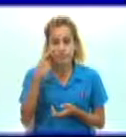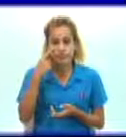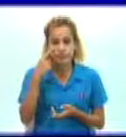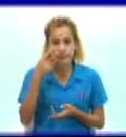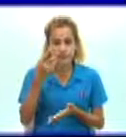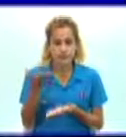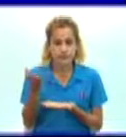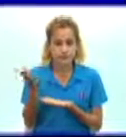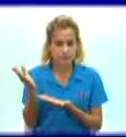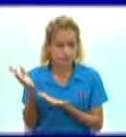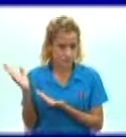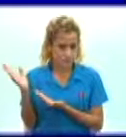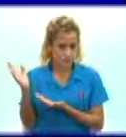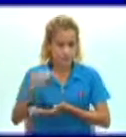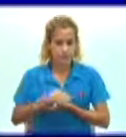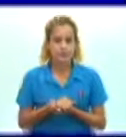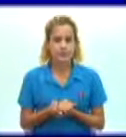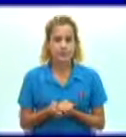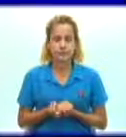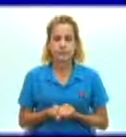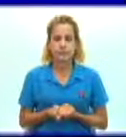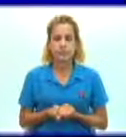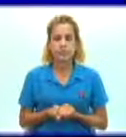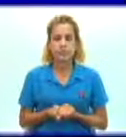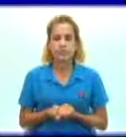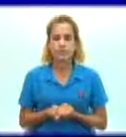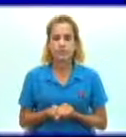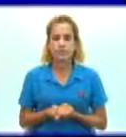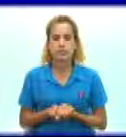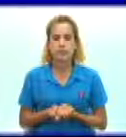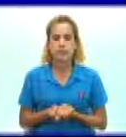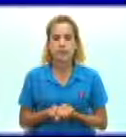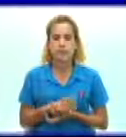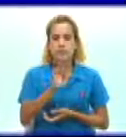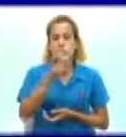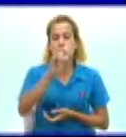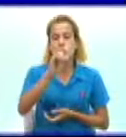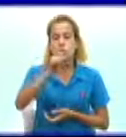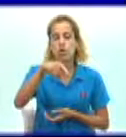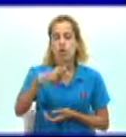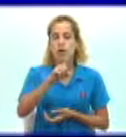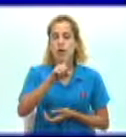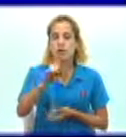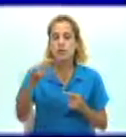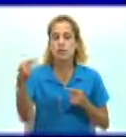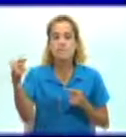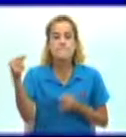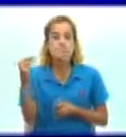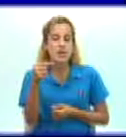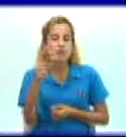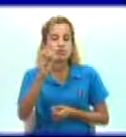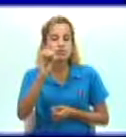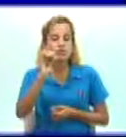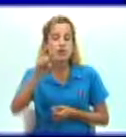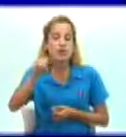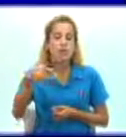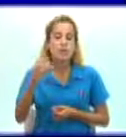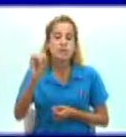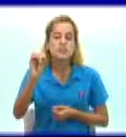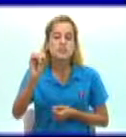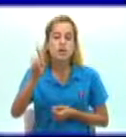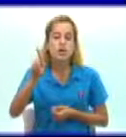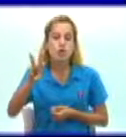queda planteado al final como última operación, 0,11 menos 0,012. ¿Qué pasa? Que 0,11 es